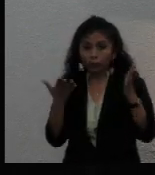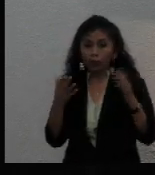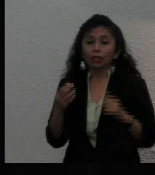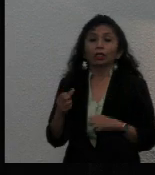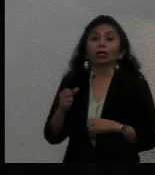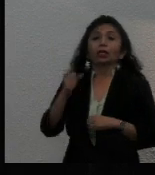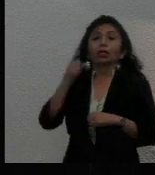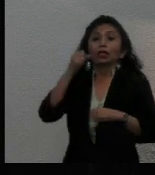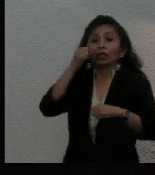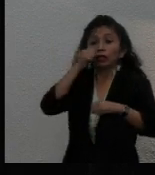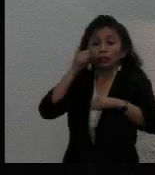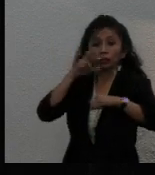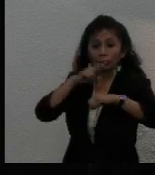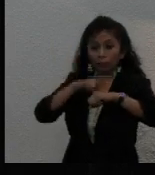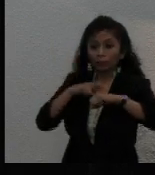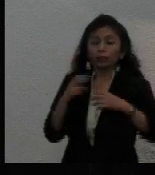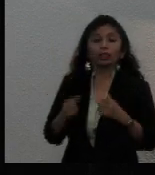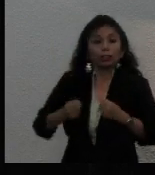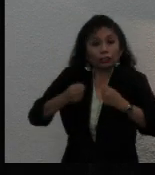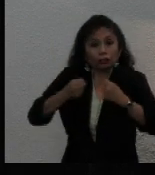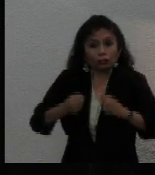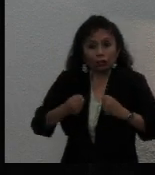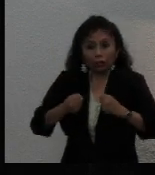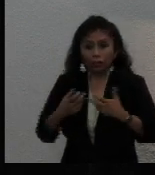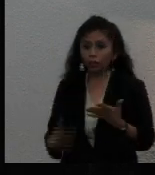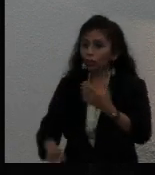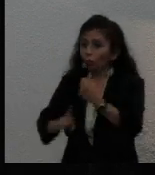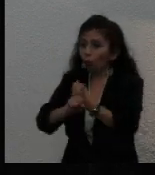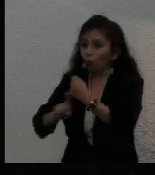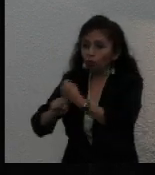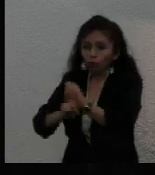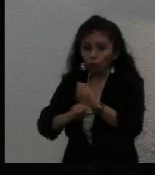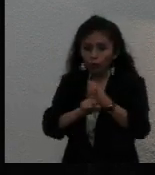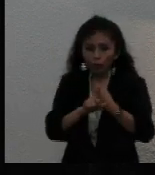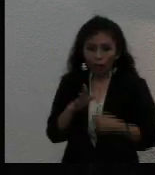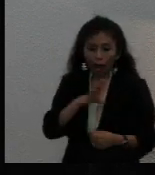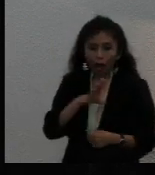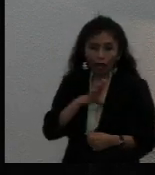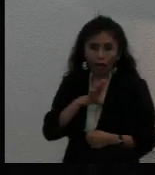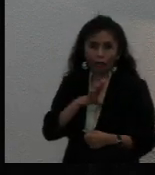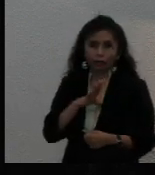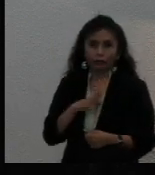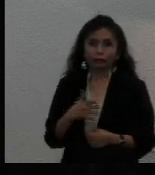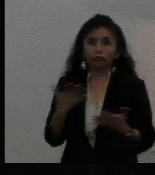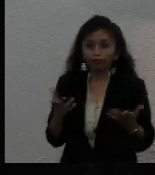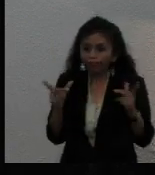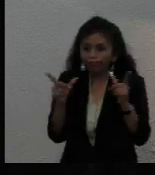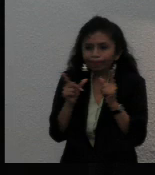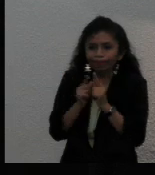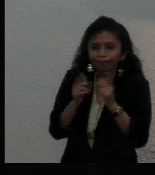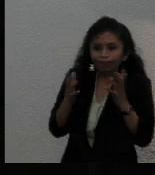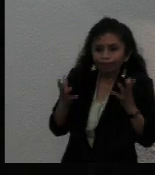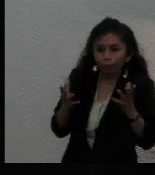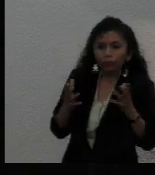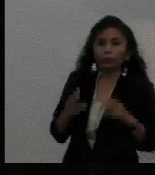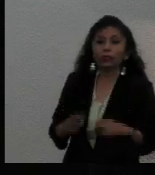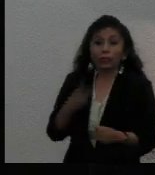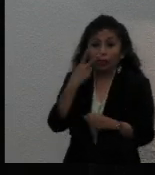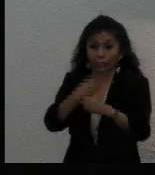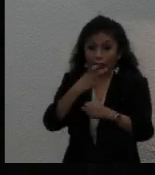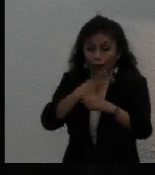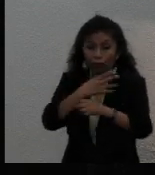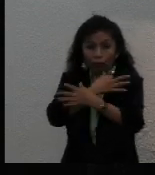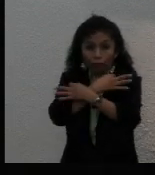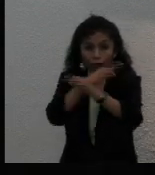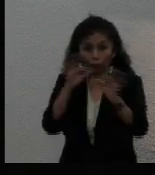Secretaría de Seguridad Ciudadana, haciendo frente a los problemas que aquejan a nuestra sociedad. En resumen, esta segunda entrega del